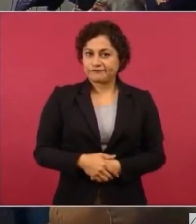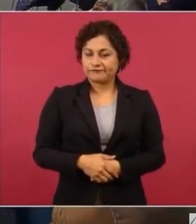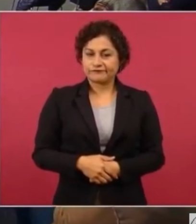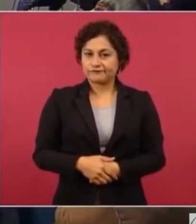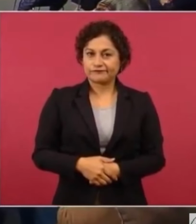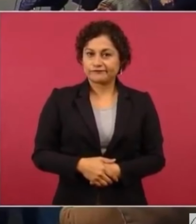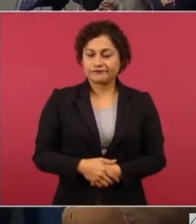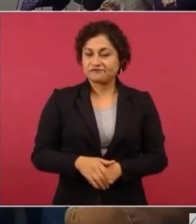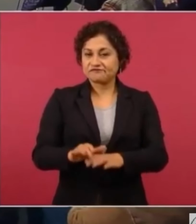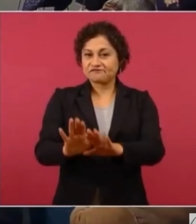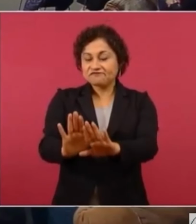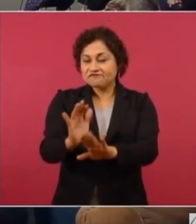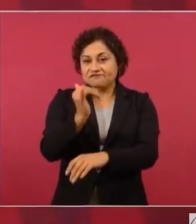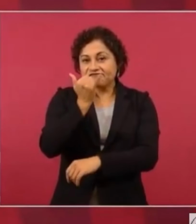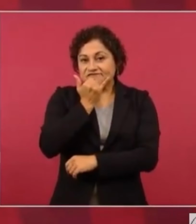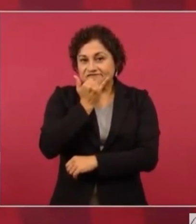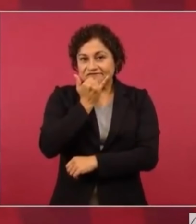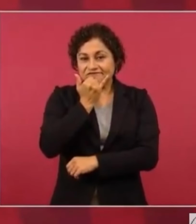Cada quien